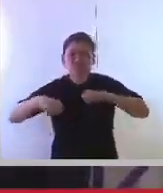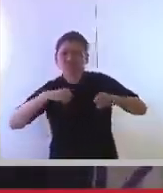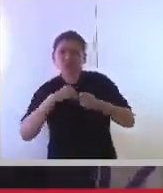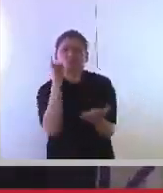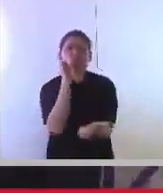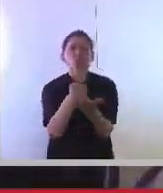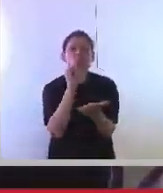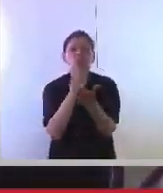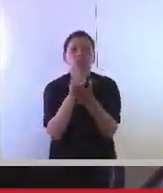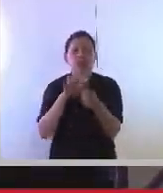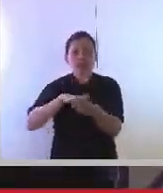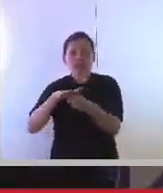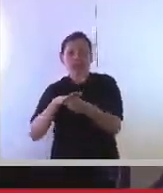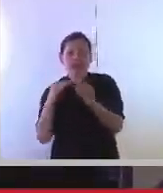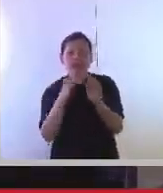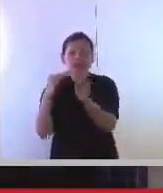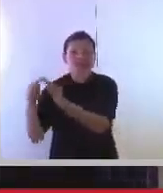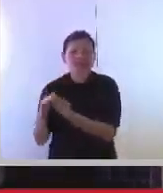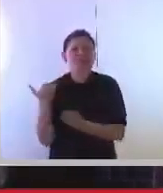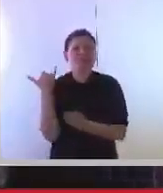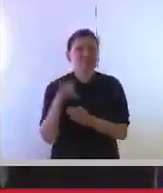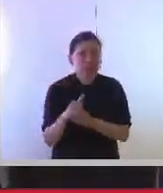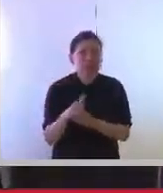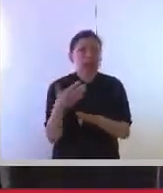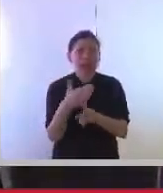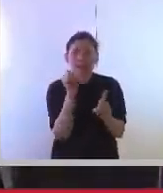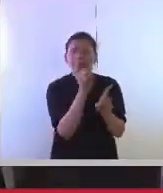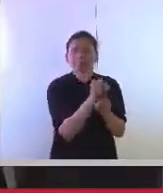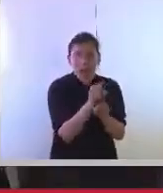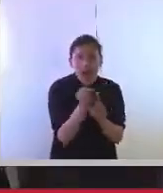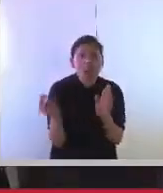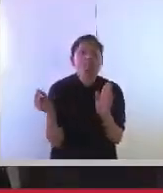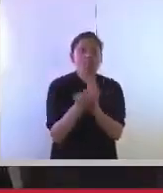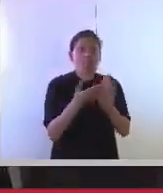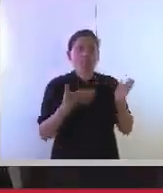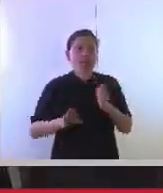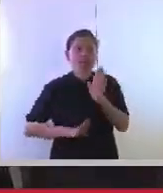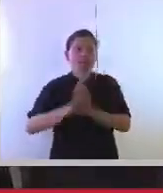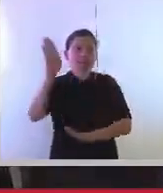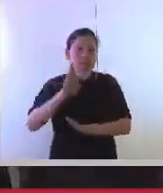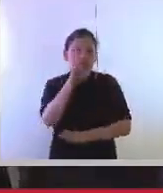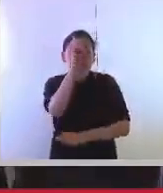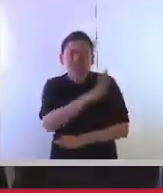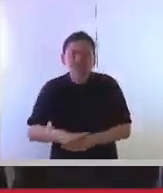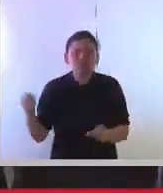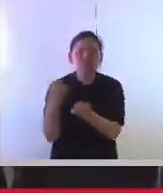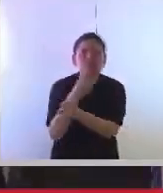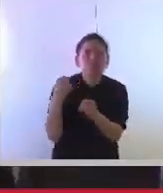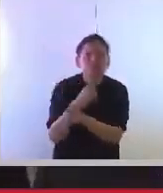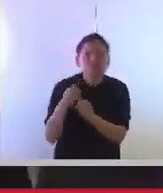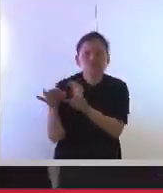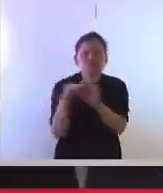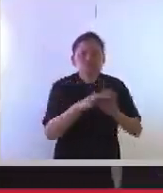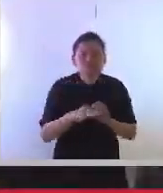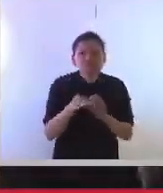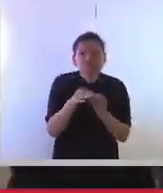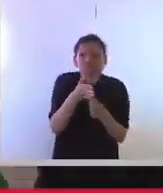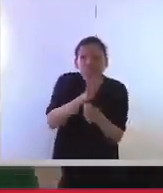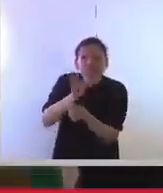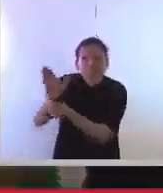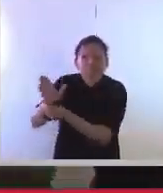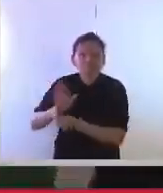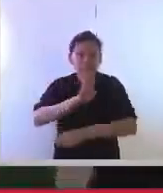juntas de acción comunal, que hoy ya quedaron también en el Plan de Desarrollo Nacional. Hemos podido trabajar con asuntos religiosos desde